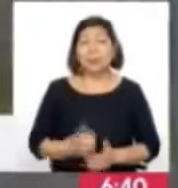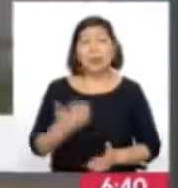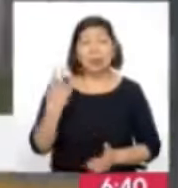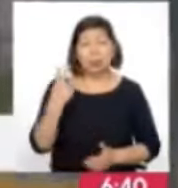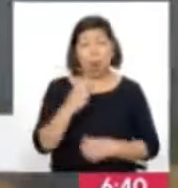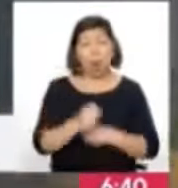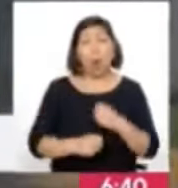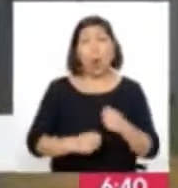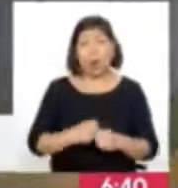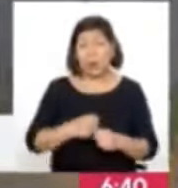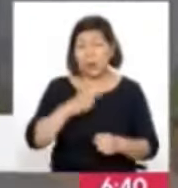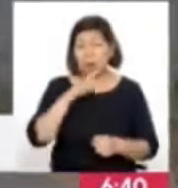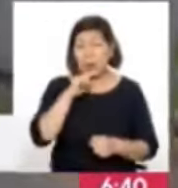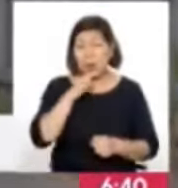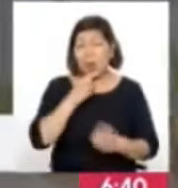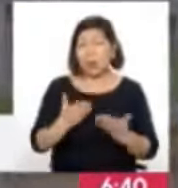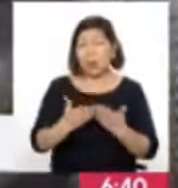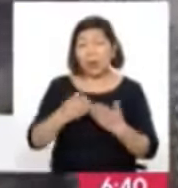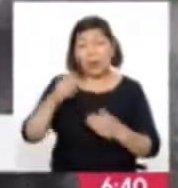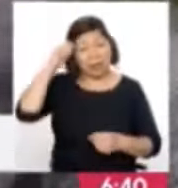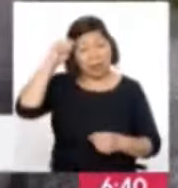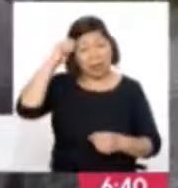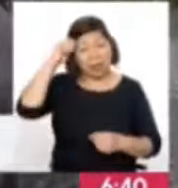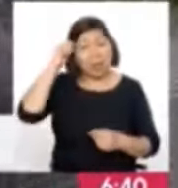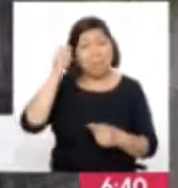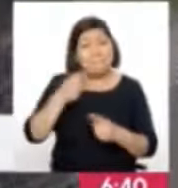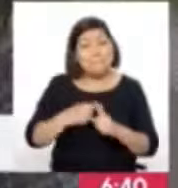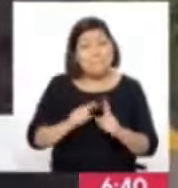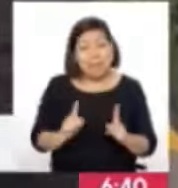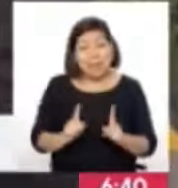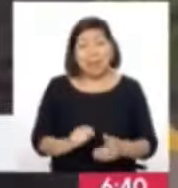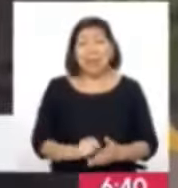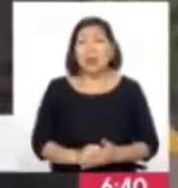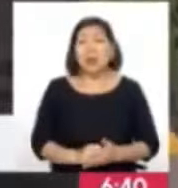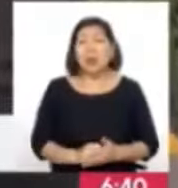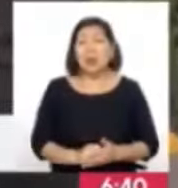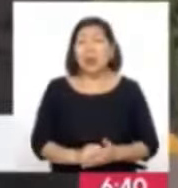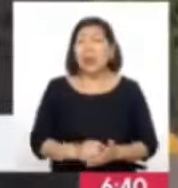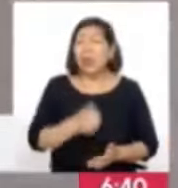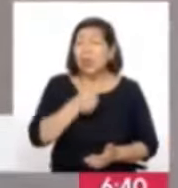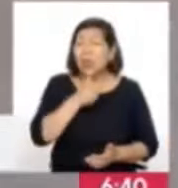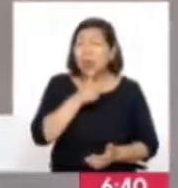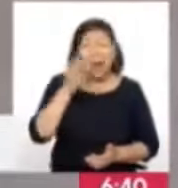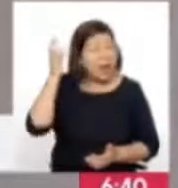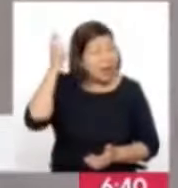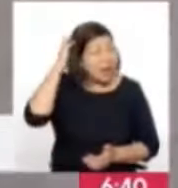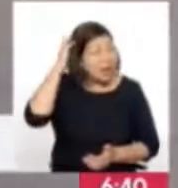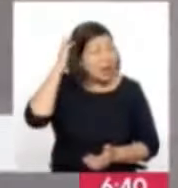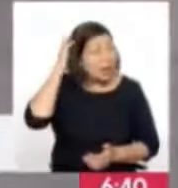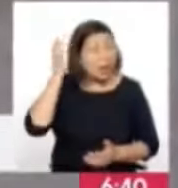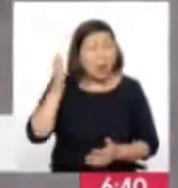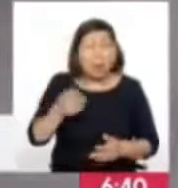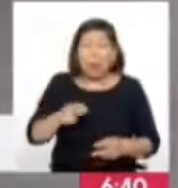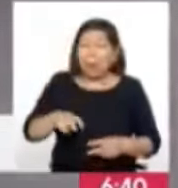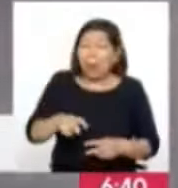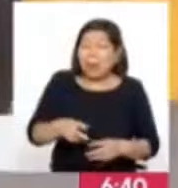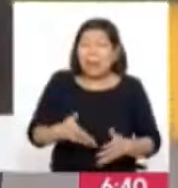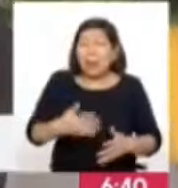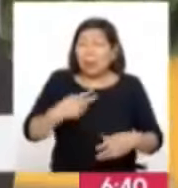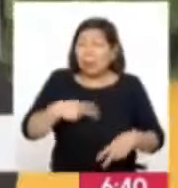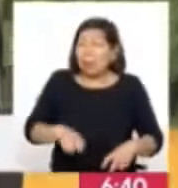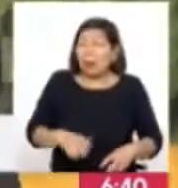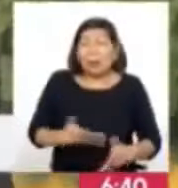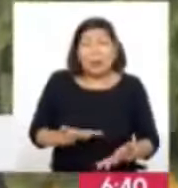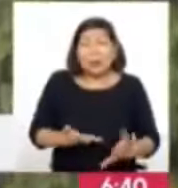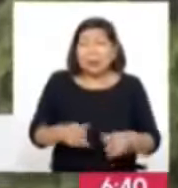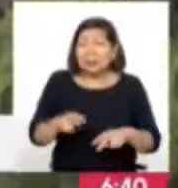Hace 2 años, Jocelyn Pozo estudiaba ingeniería, pero de un momento a otro, y tras dolores en la cabeza, perdió la movilidad en sus piernas